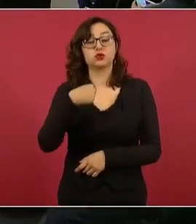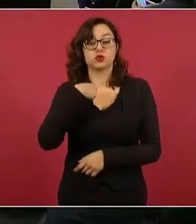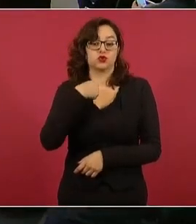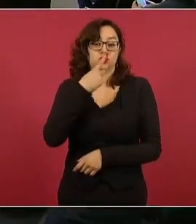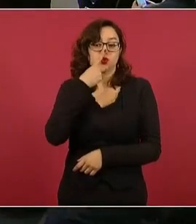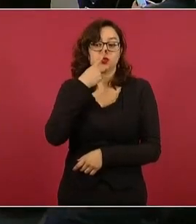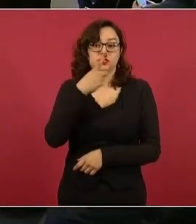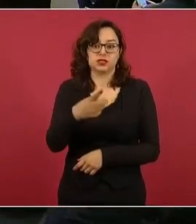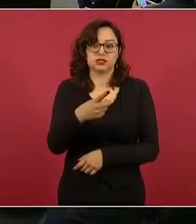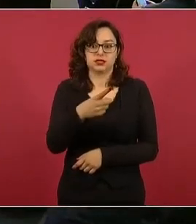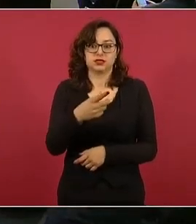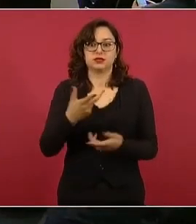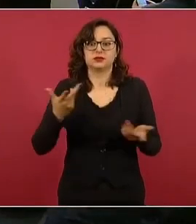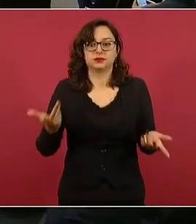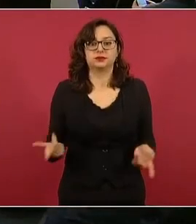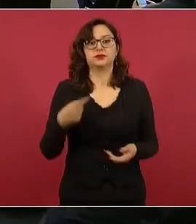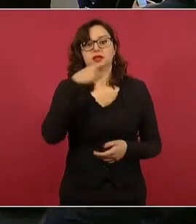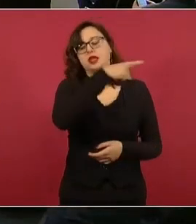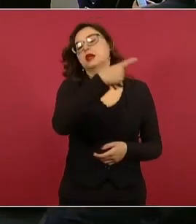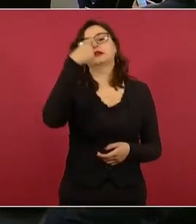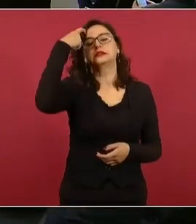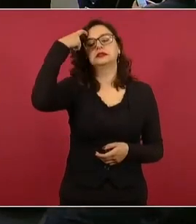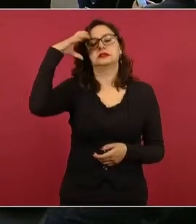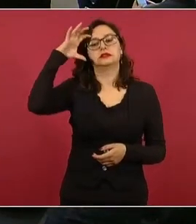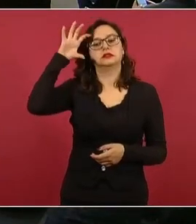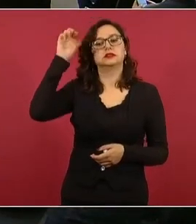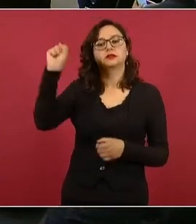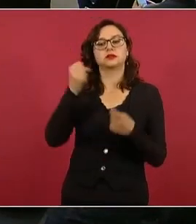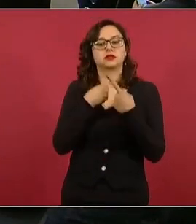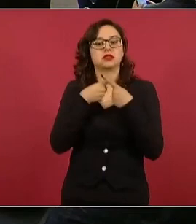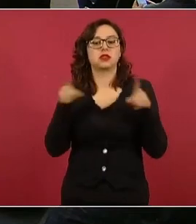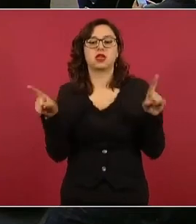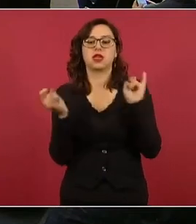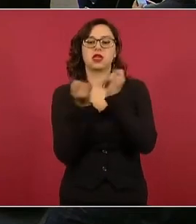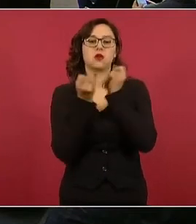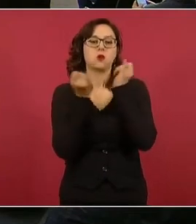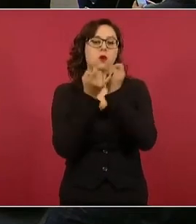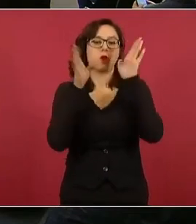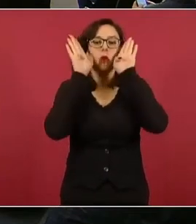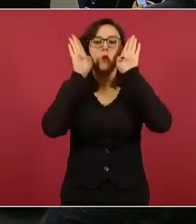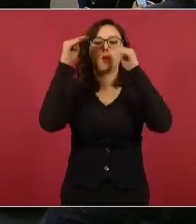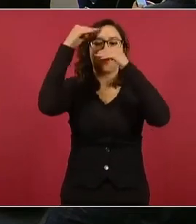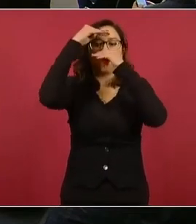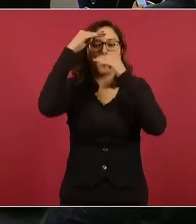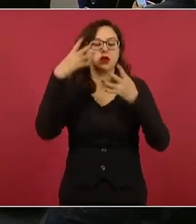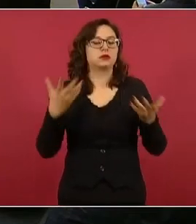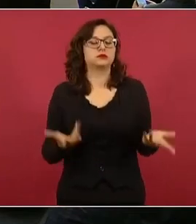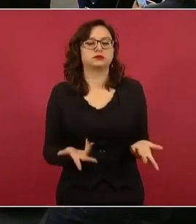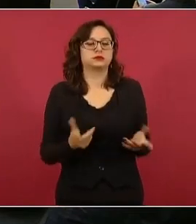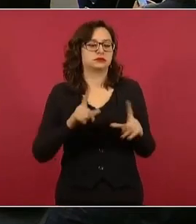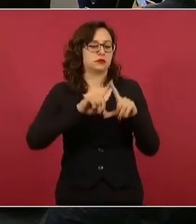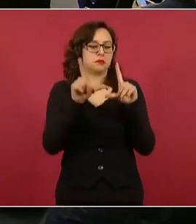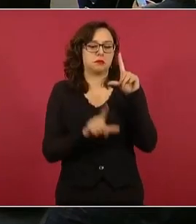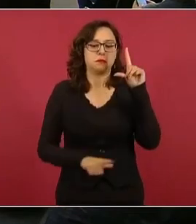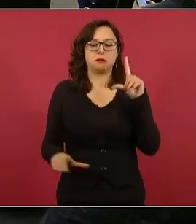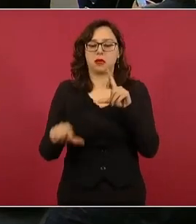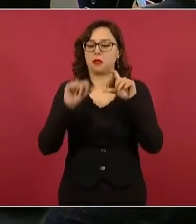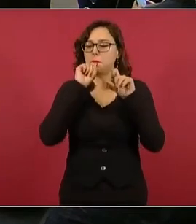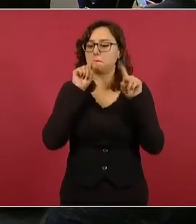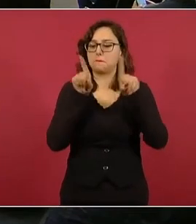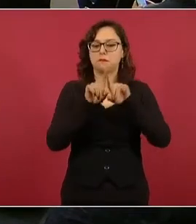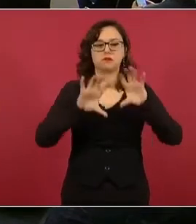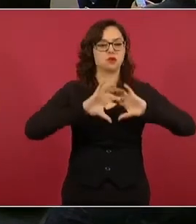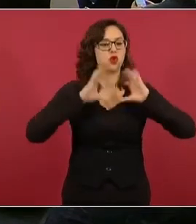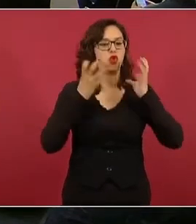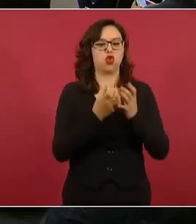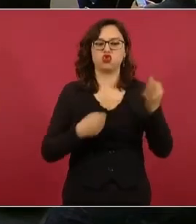yo lo entiendo, él tiene una concepción distinta como los conservadores en México y en el mundo, que